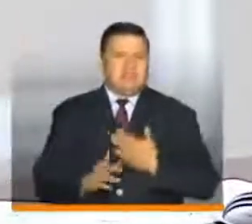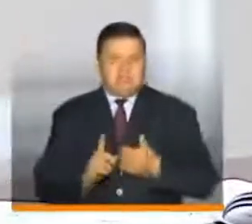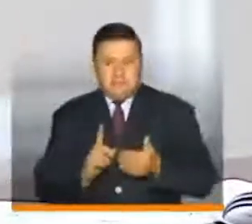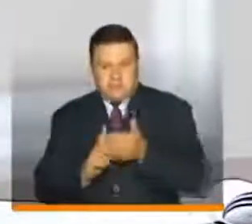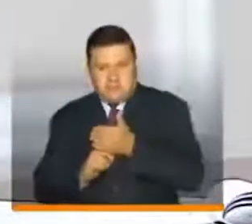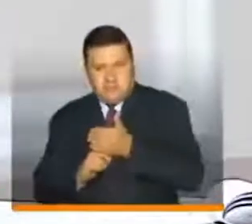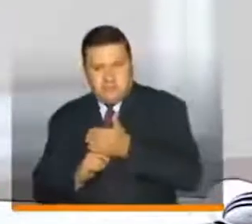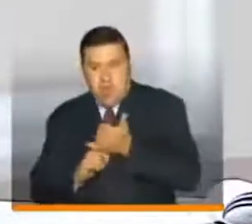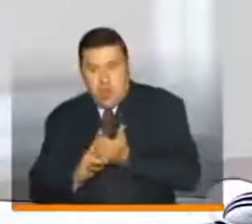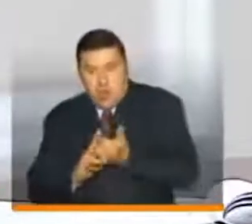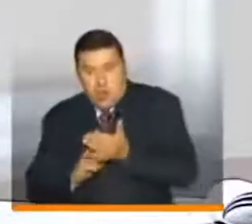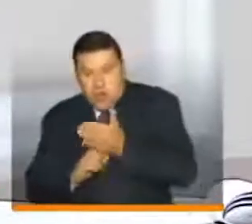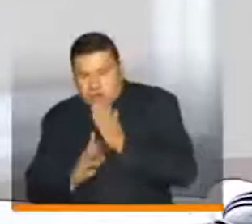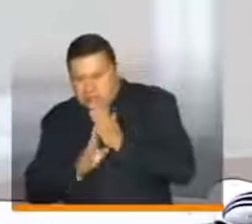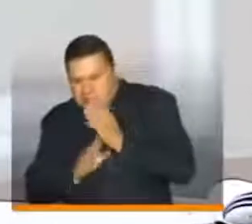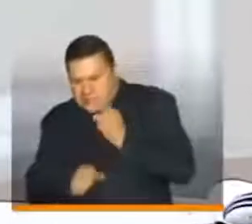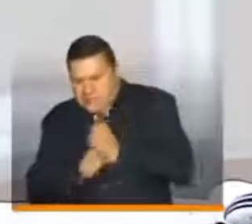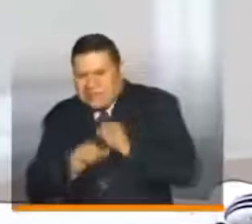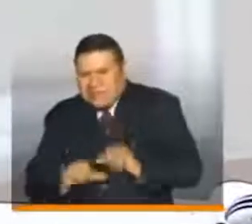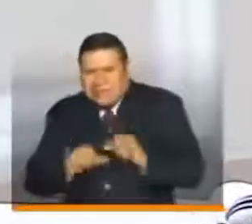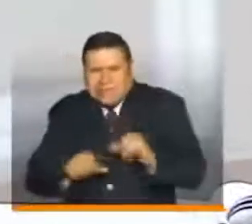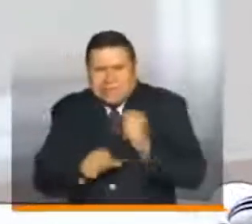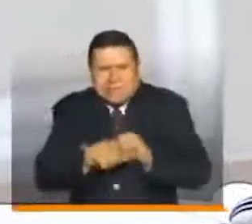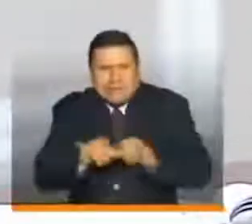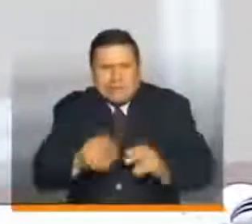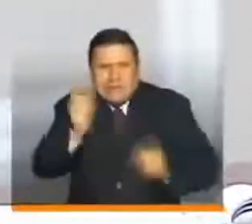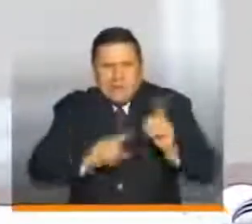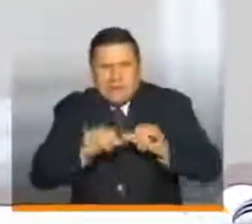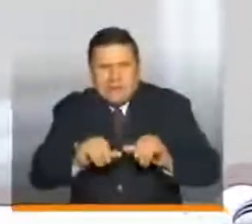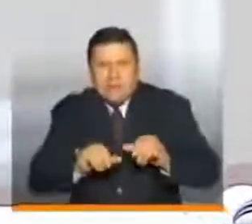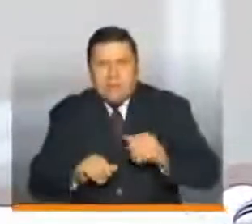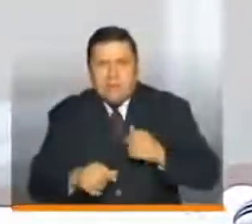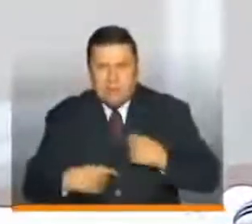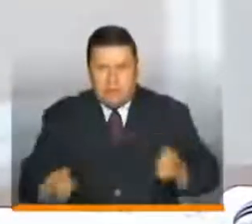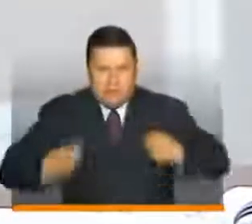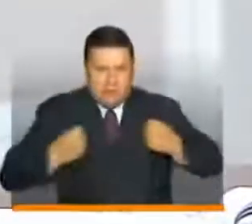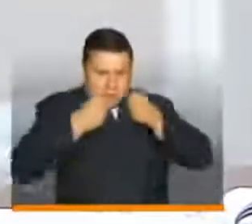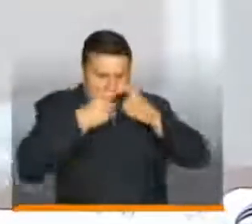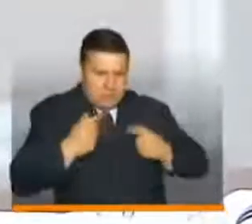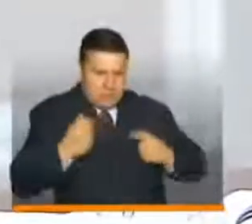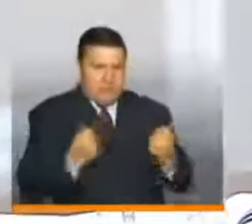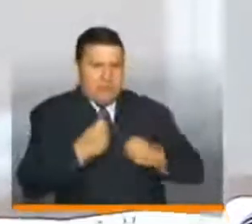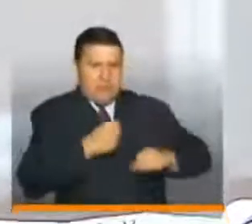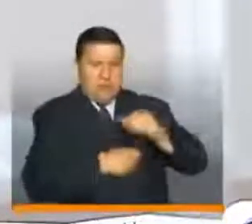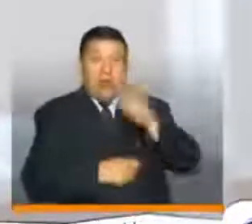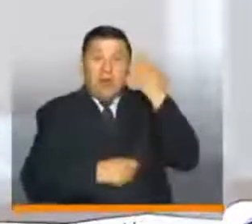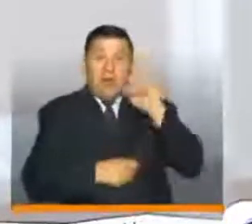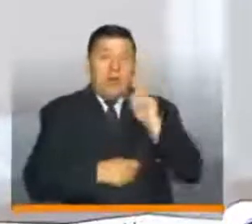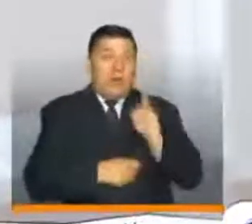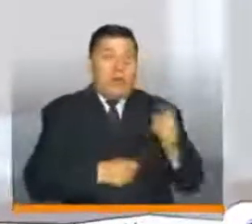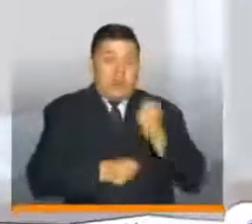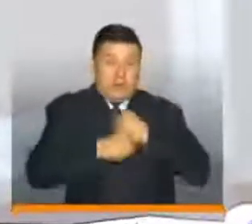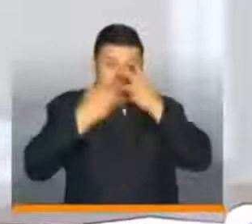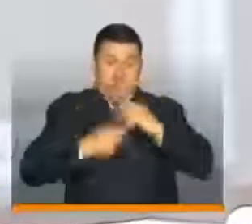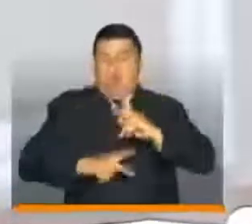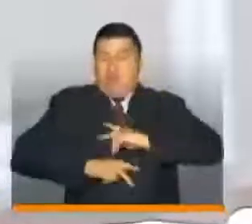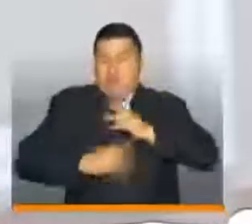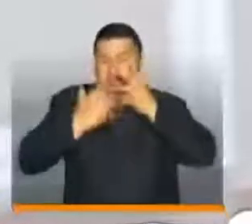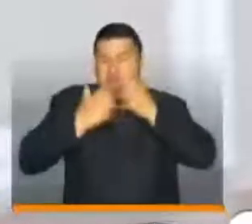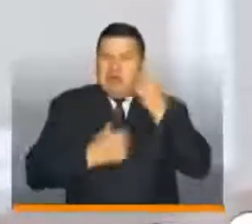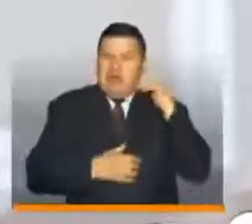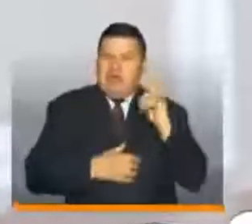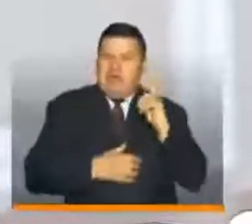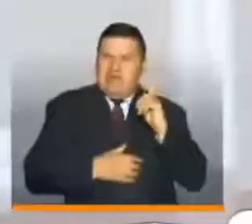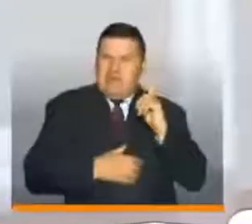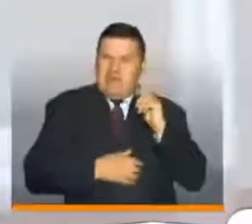protegiendo el empleo hoy. Estamos protegiendo y generando reactivación. Porque si una persona tenía 10 empleados en febrero